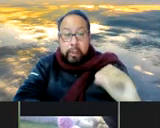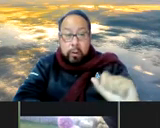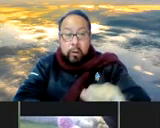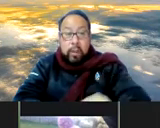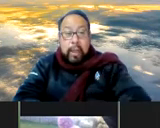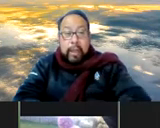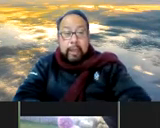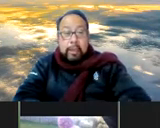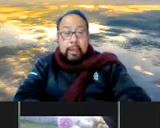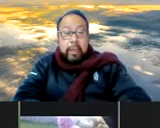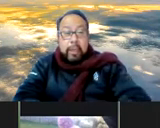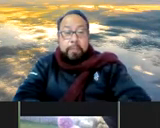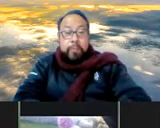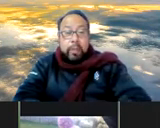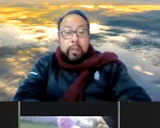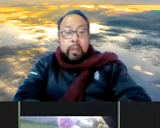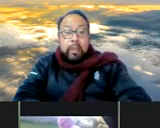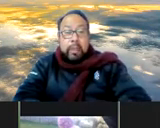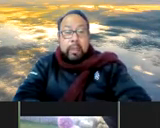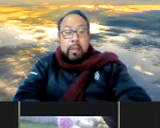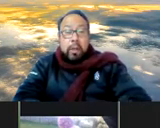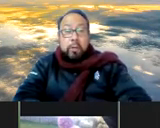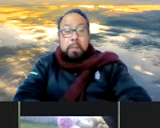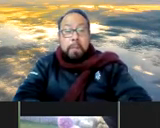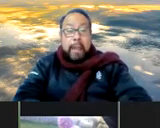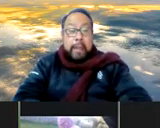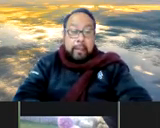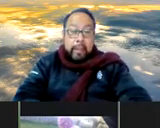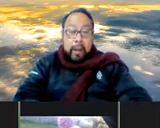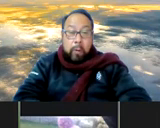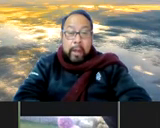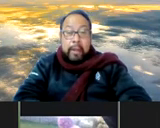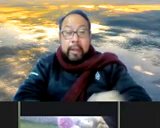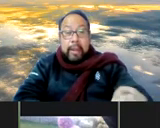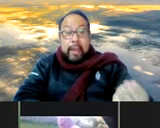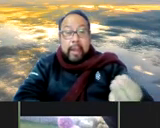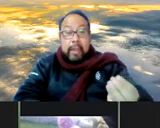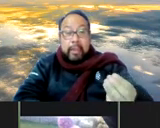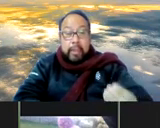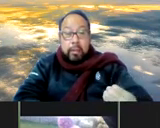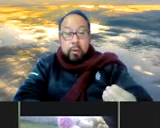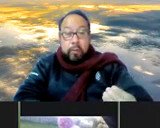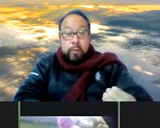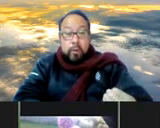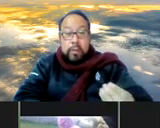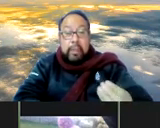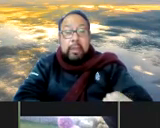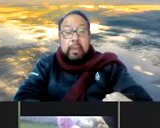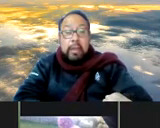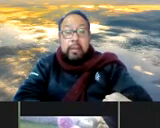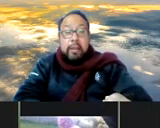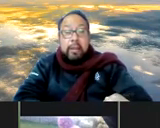es el público al que se dirige y los pares que evaluarán el texto,